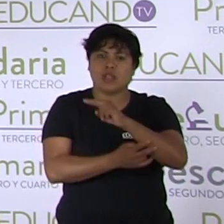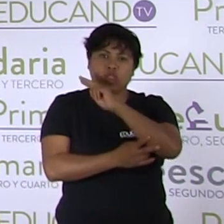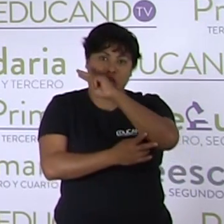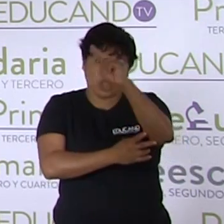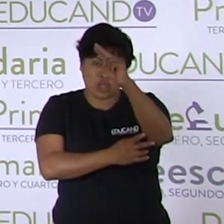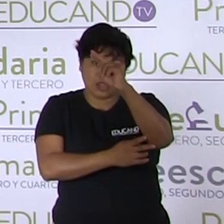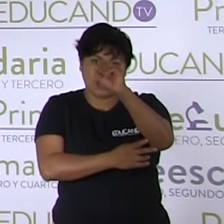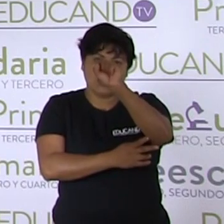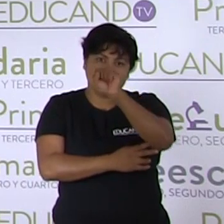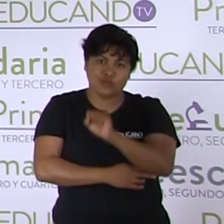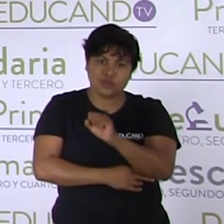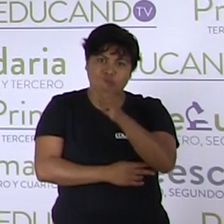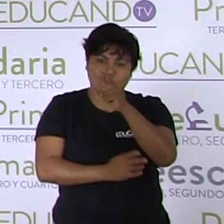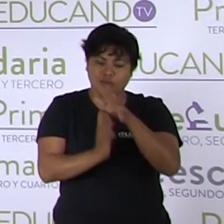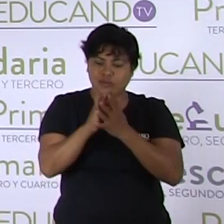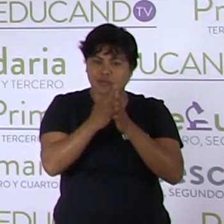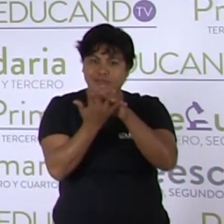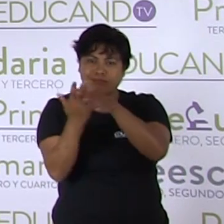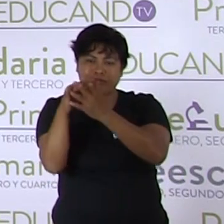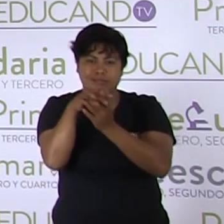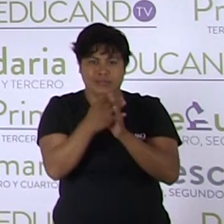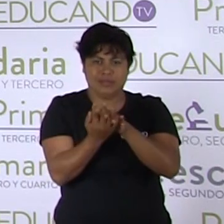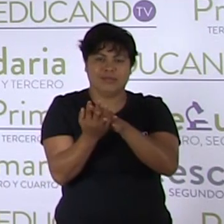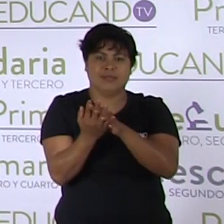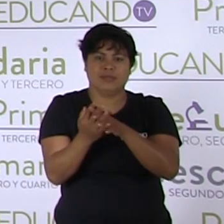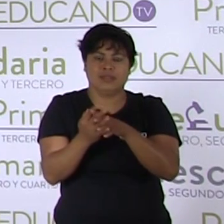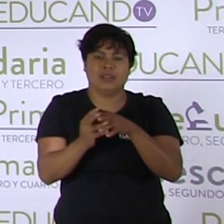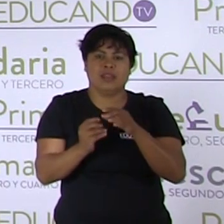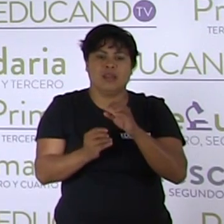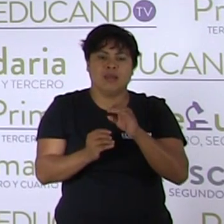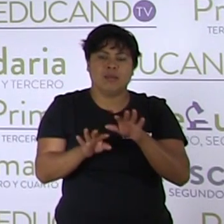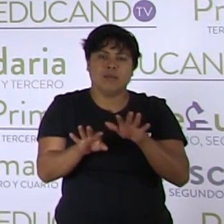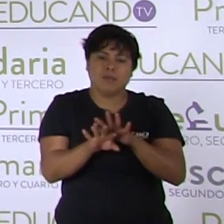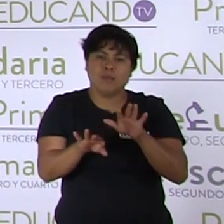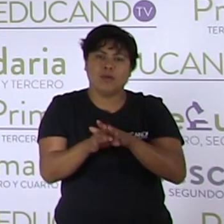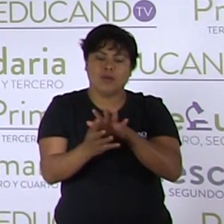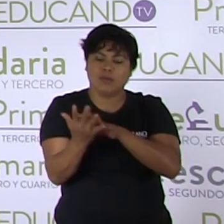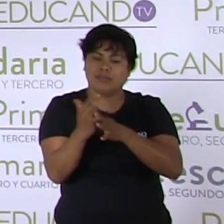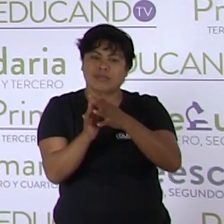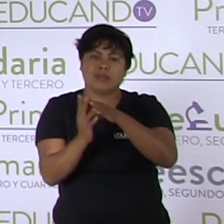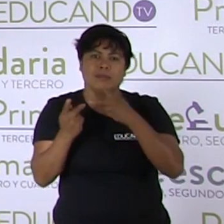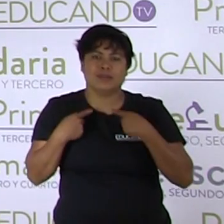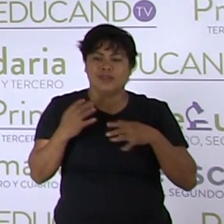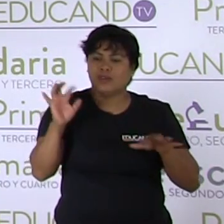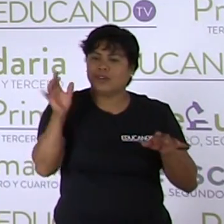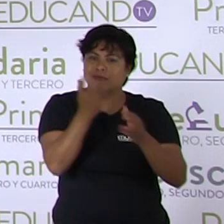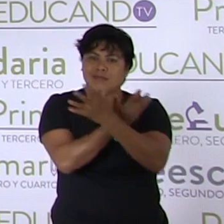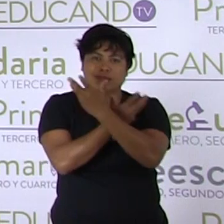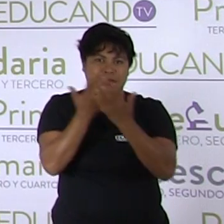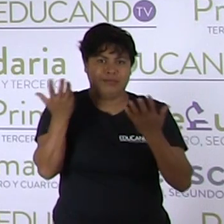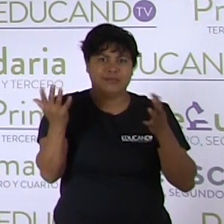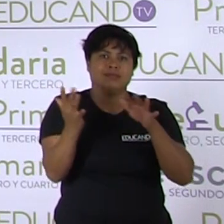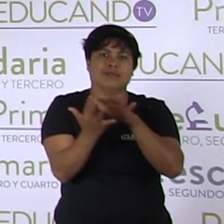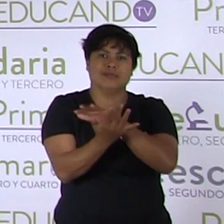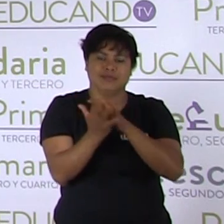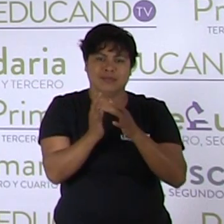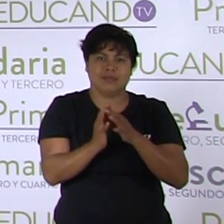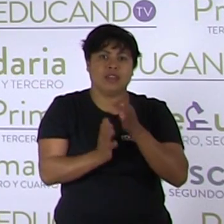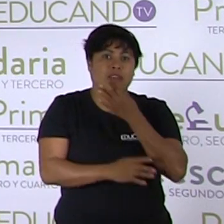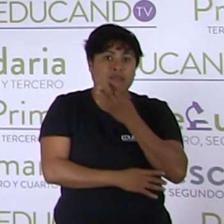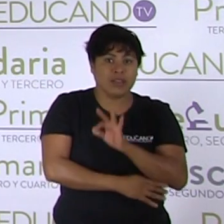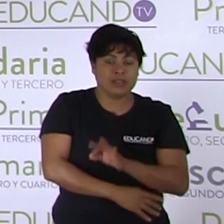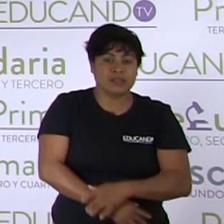norte y el sur por esta misma dinámica demográfica y poblacional que se realiza.